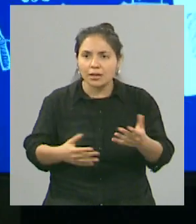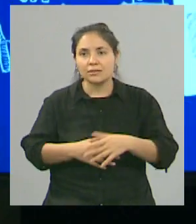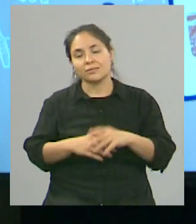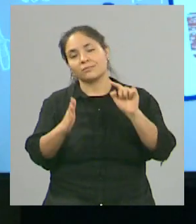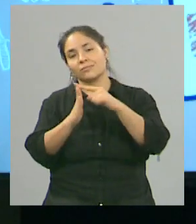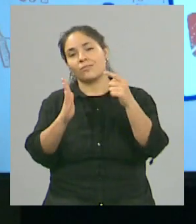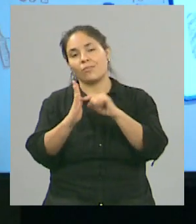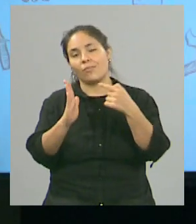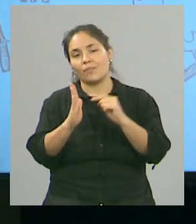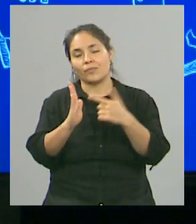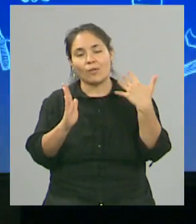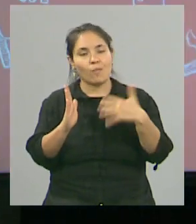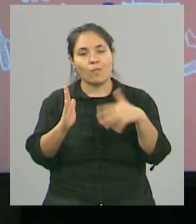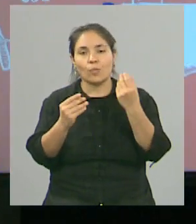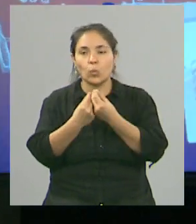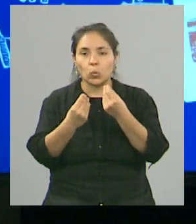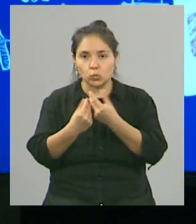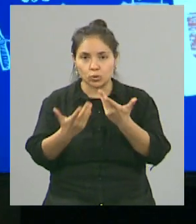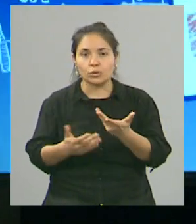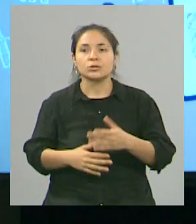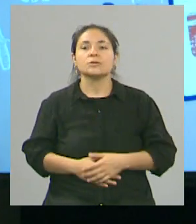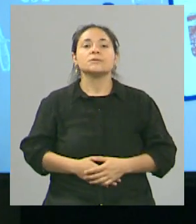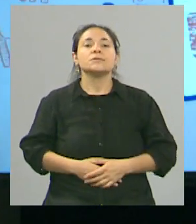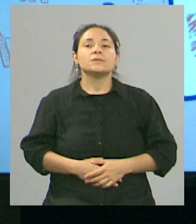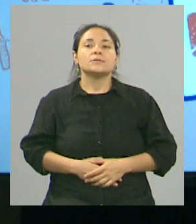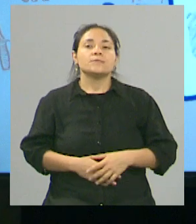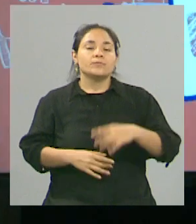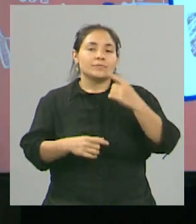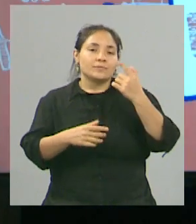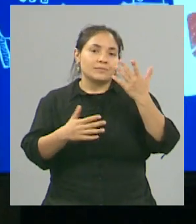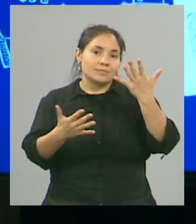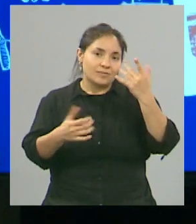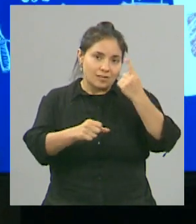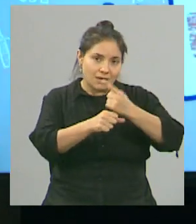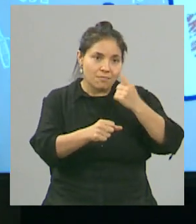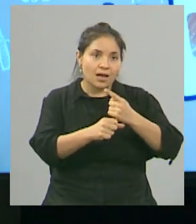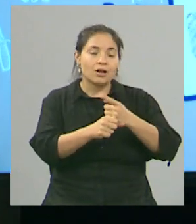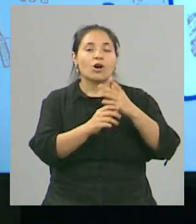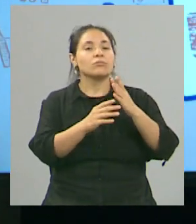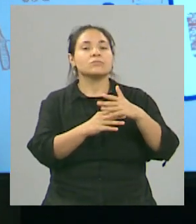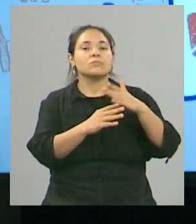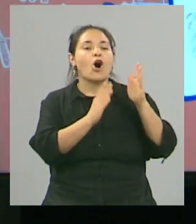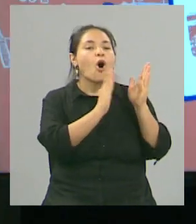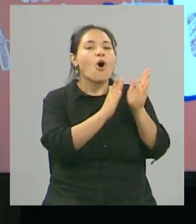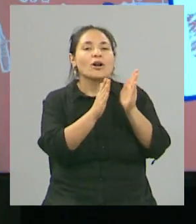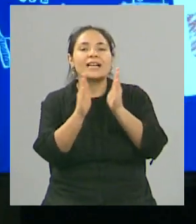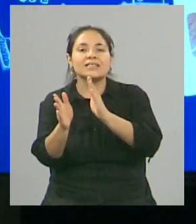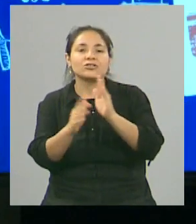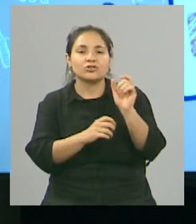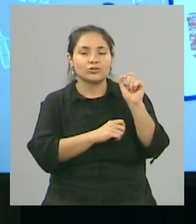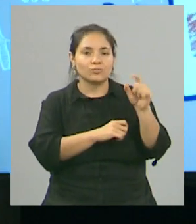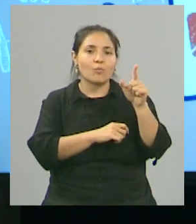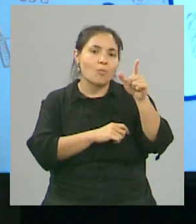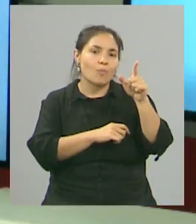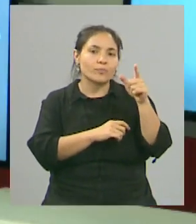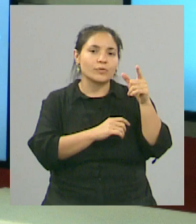factores. Hay muchos factores. Primero, hay una cultura organizacional de nuestras instituciones de seguridad, de la fuerza de